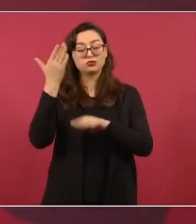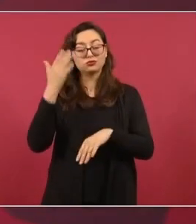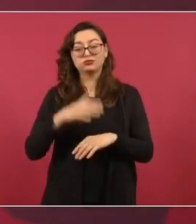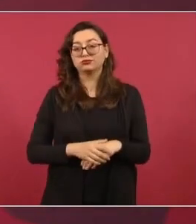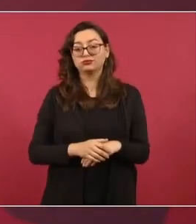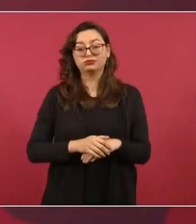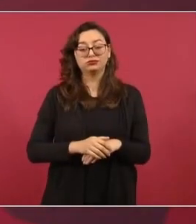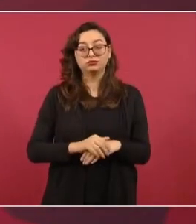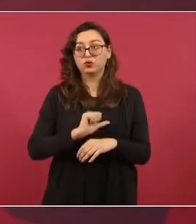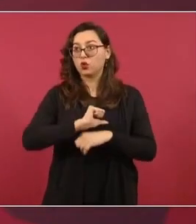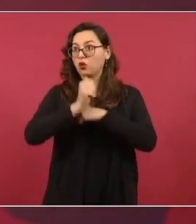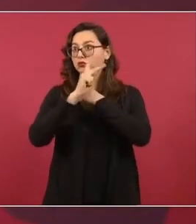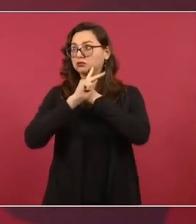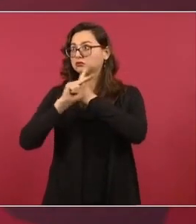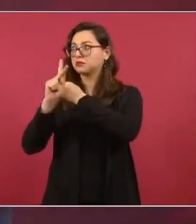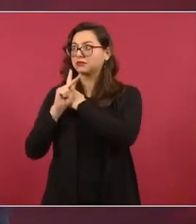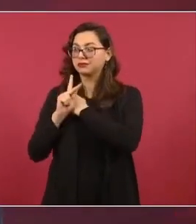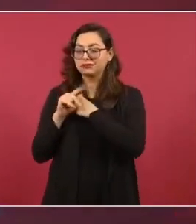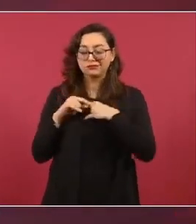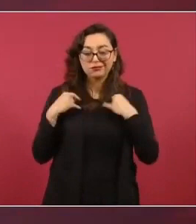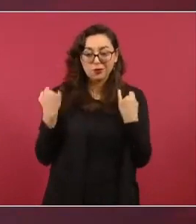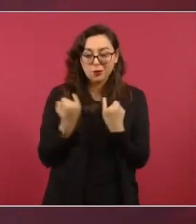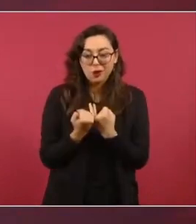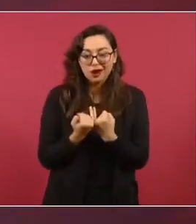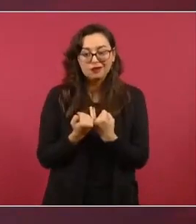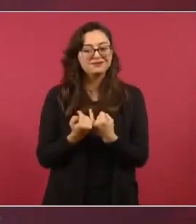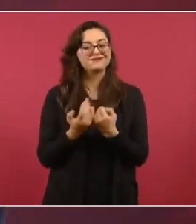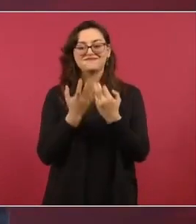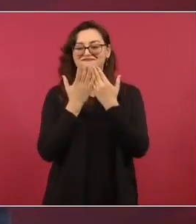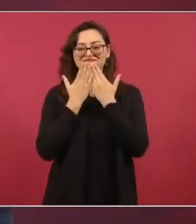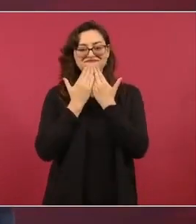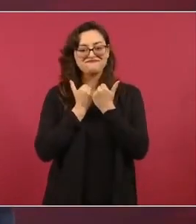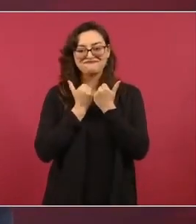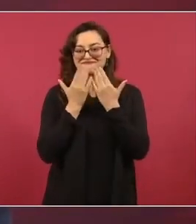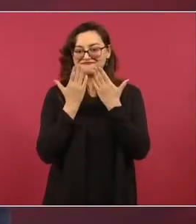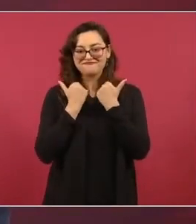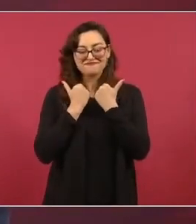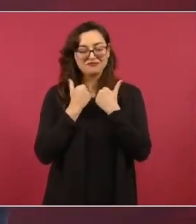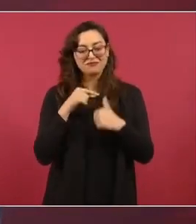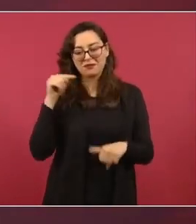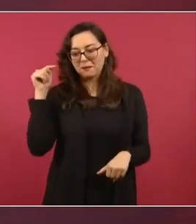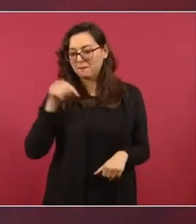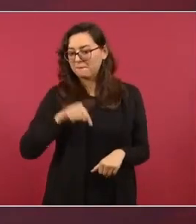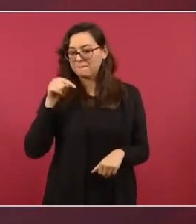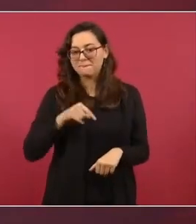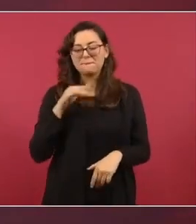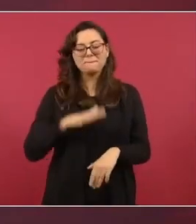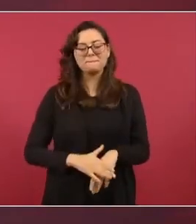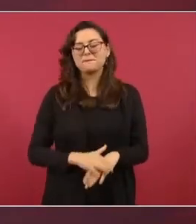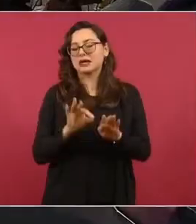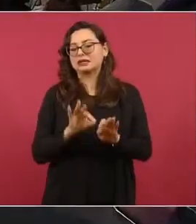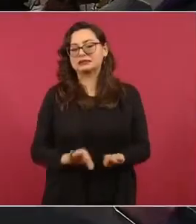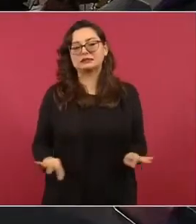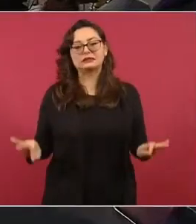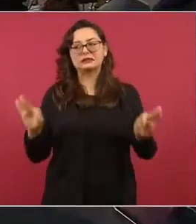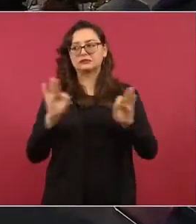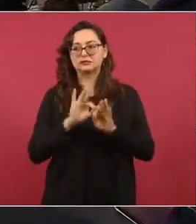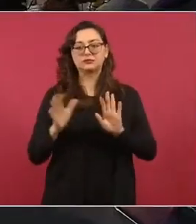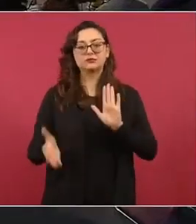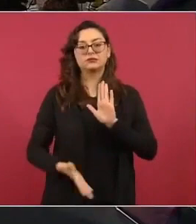En el mundo no hay una obra así. porque